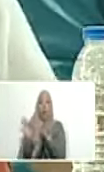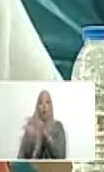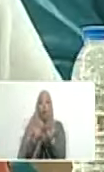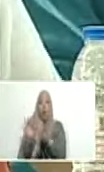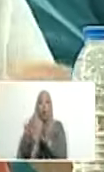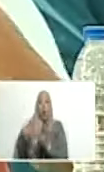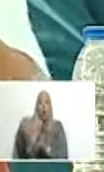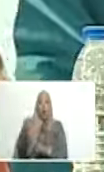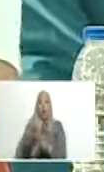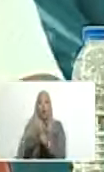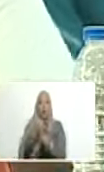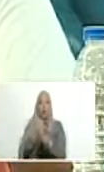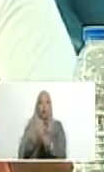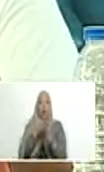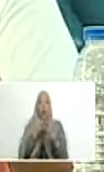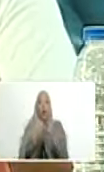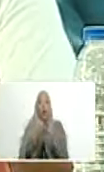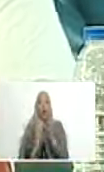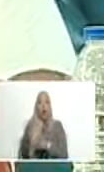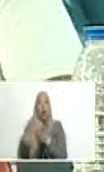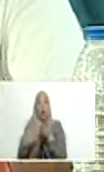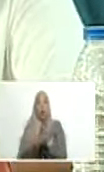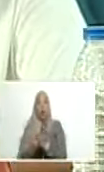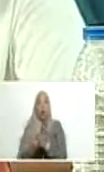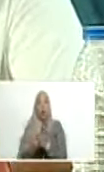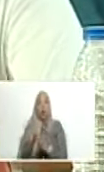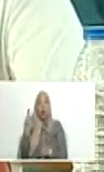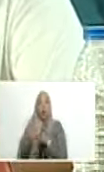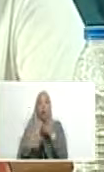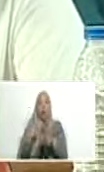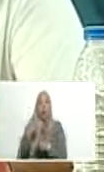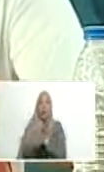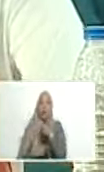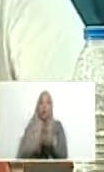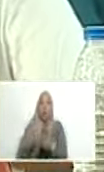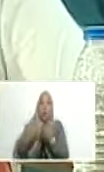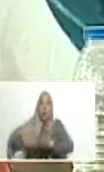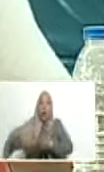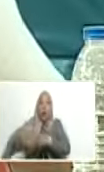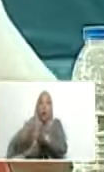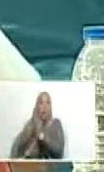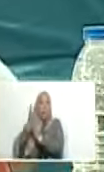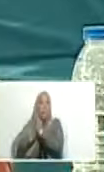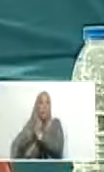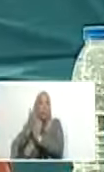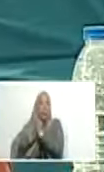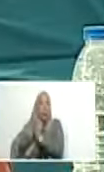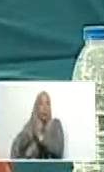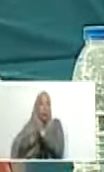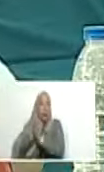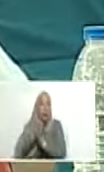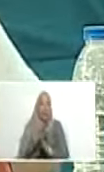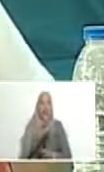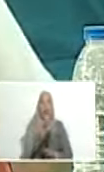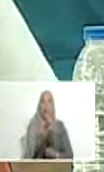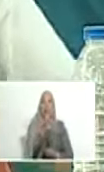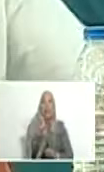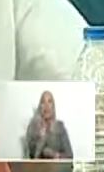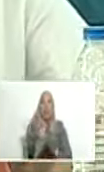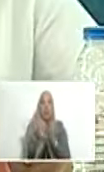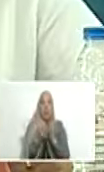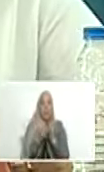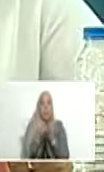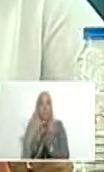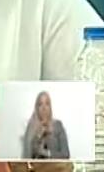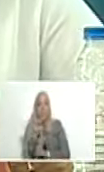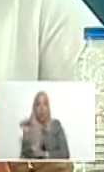la siguiente tanda, que usted también entregará créditos productivos a las emprendedoras, a las productoras, a la patria. 33.000 créditos